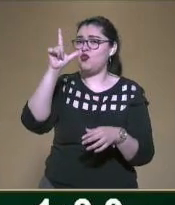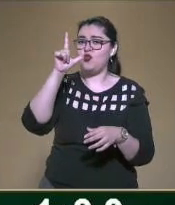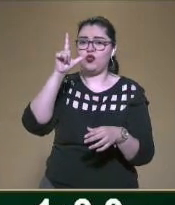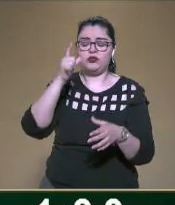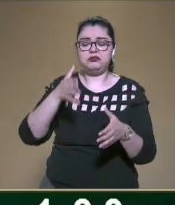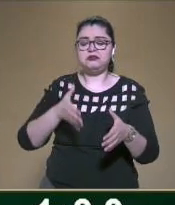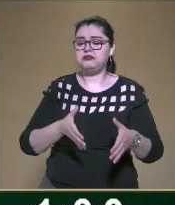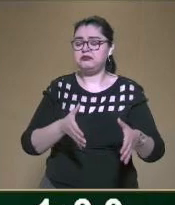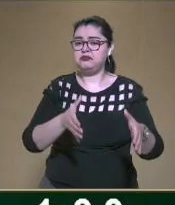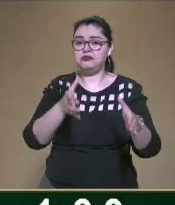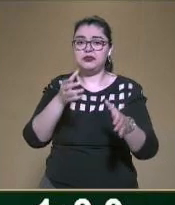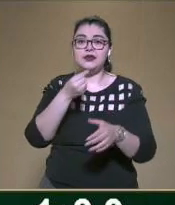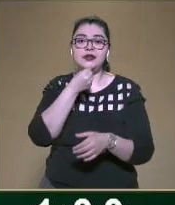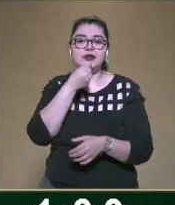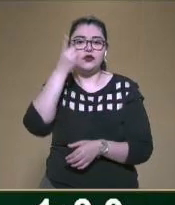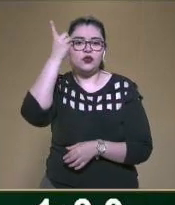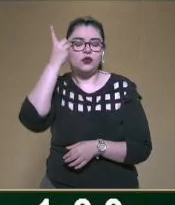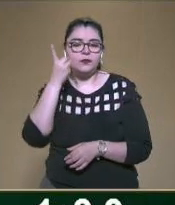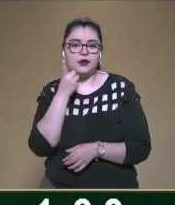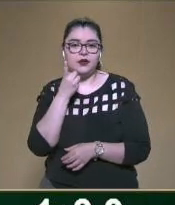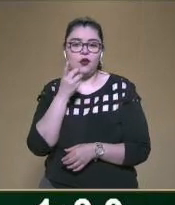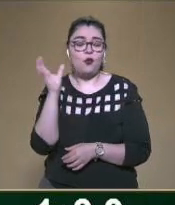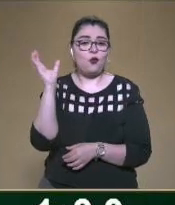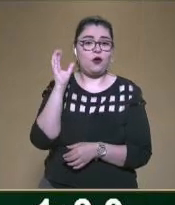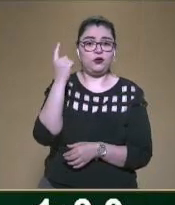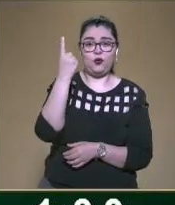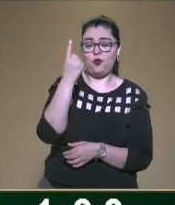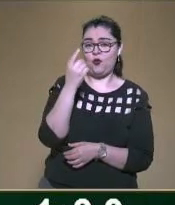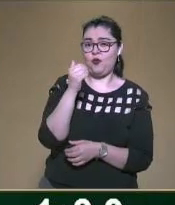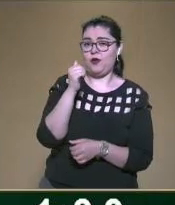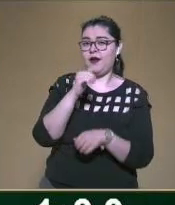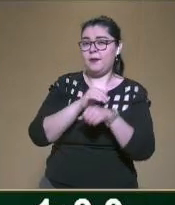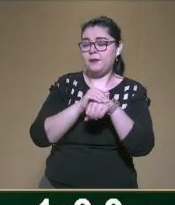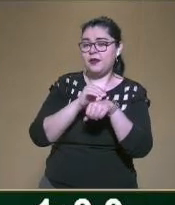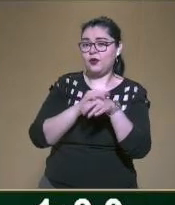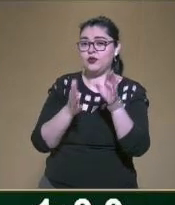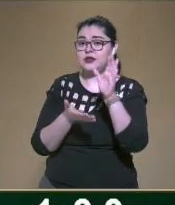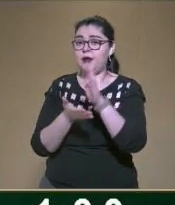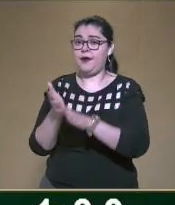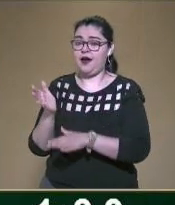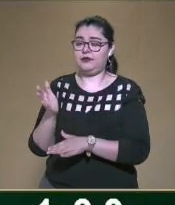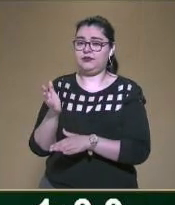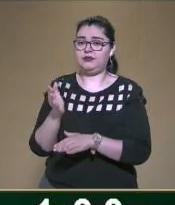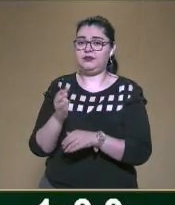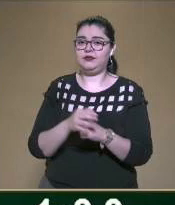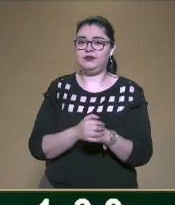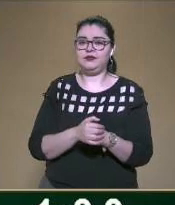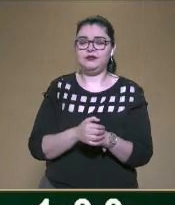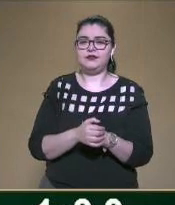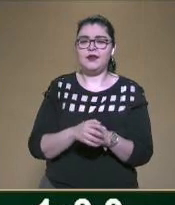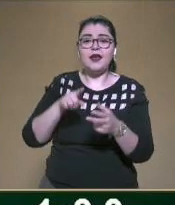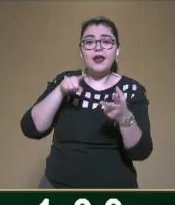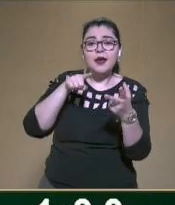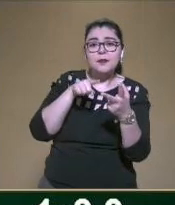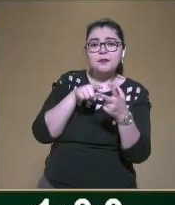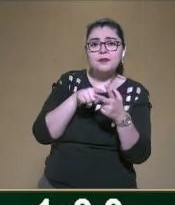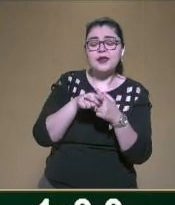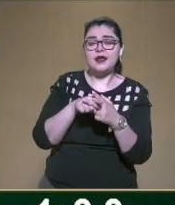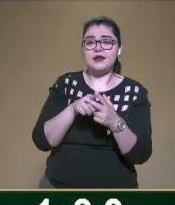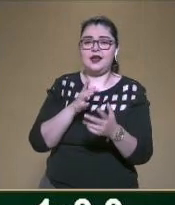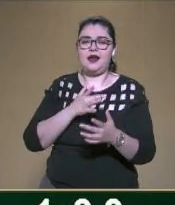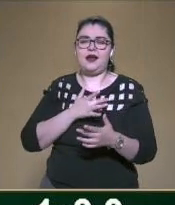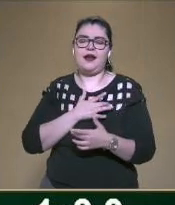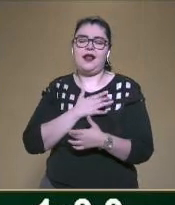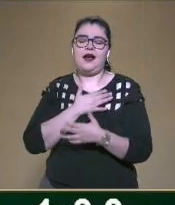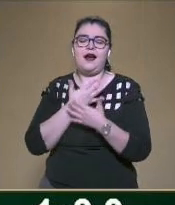niño dormido. Cuando un amigo se va, galopando su destino, empieza el alma a vibrar, porque